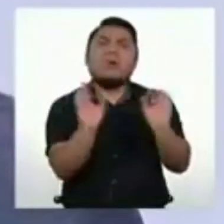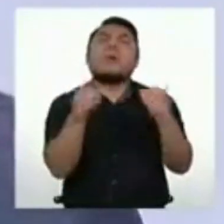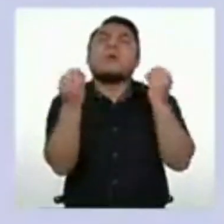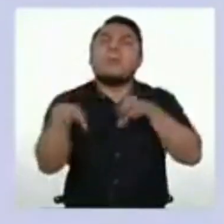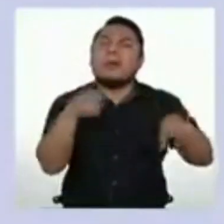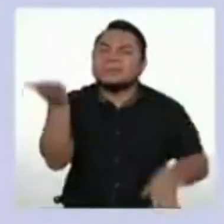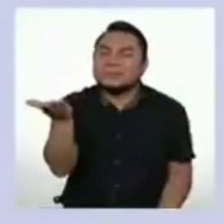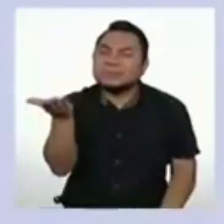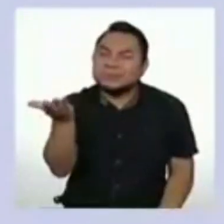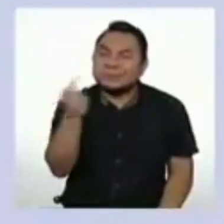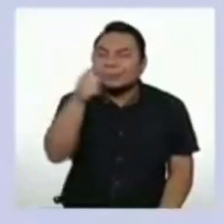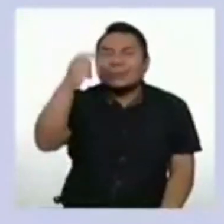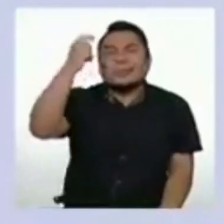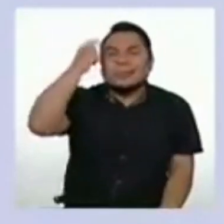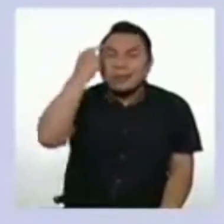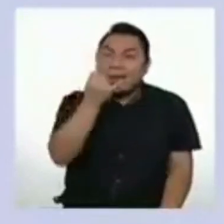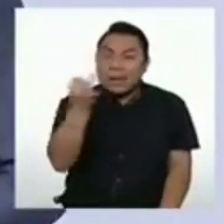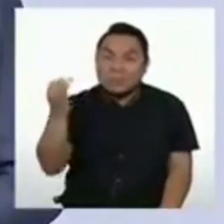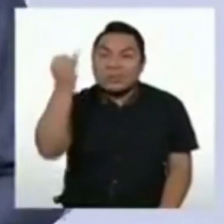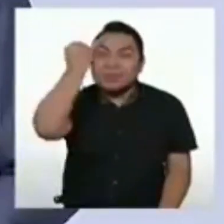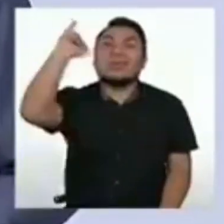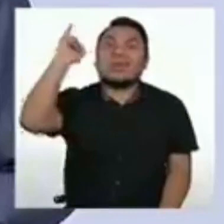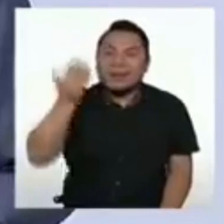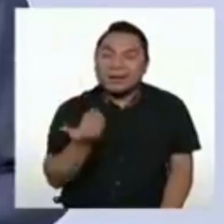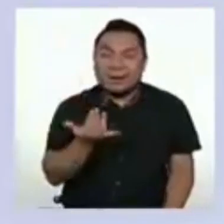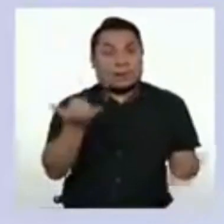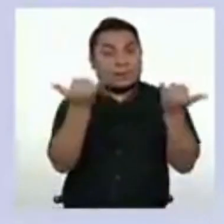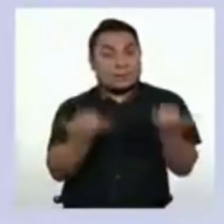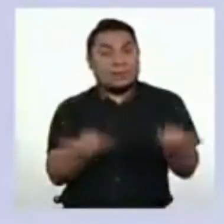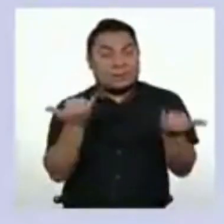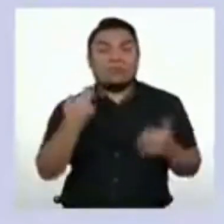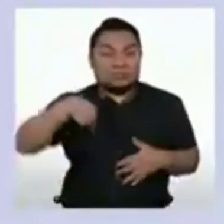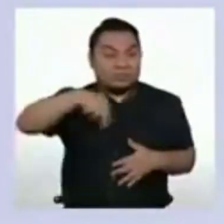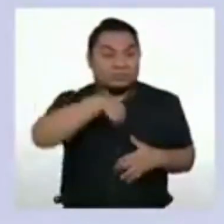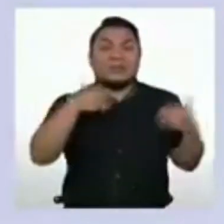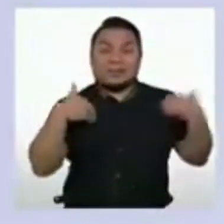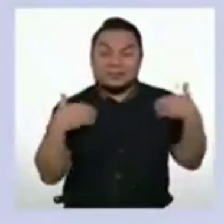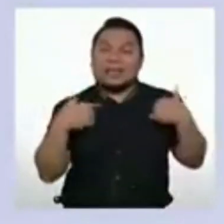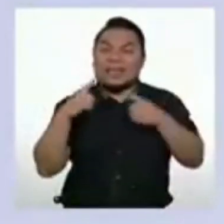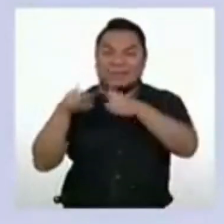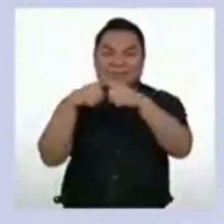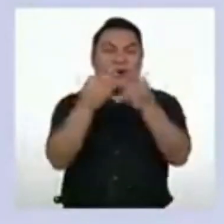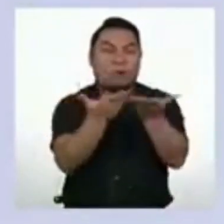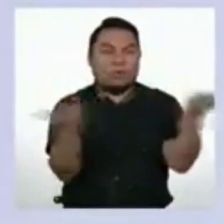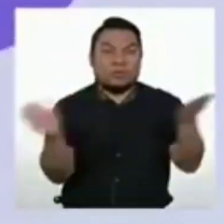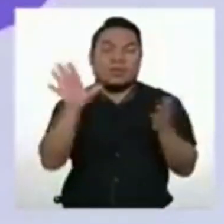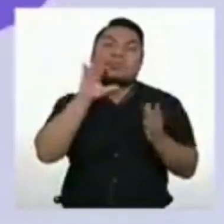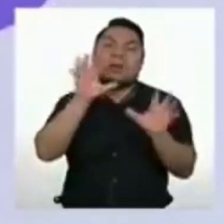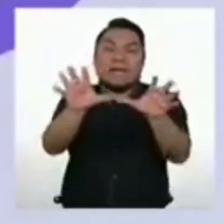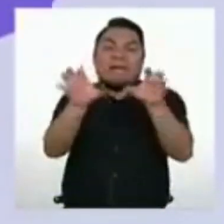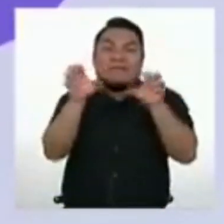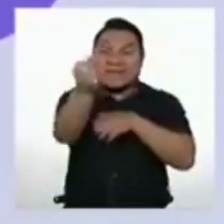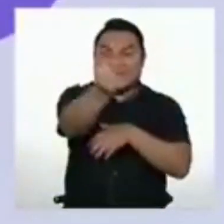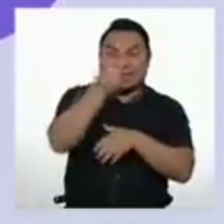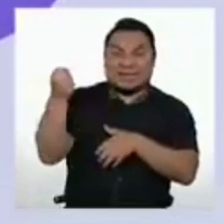lograron? ¿Se te ocurre alguna idea? Actualmente, nosotros contamos con distintos aparatos como la